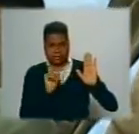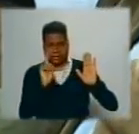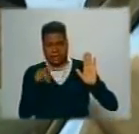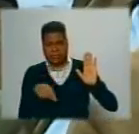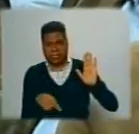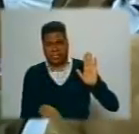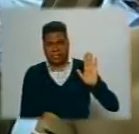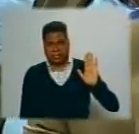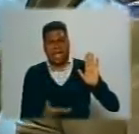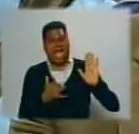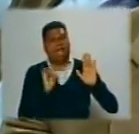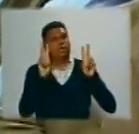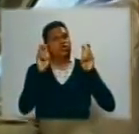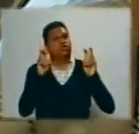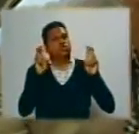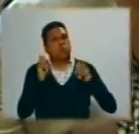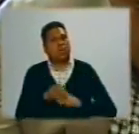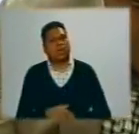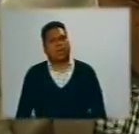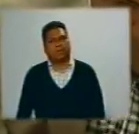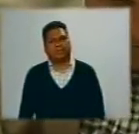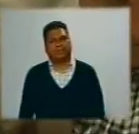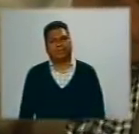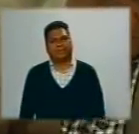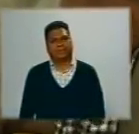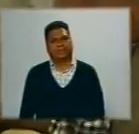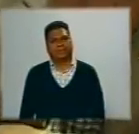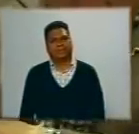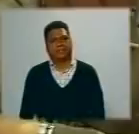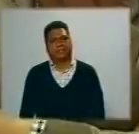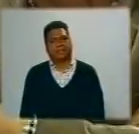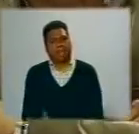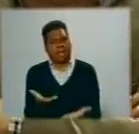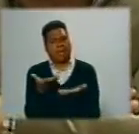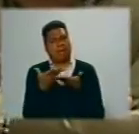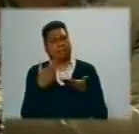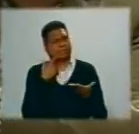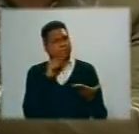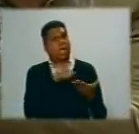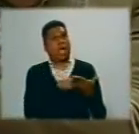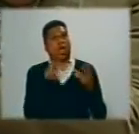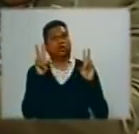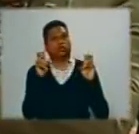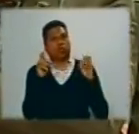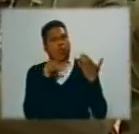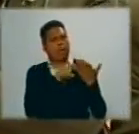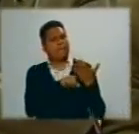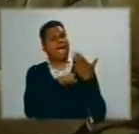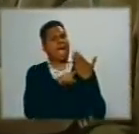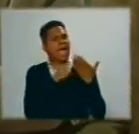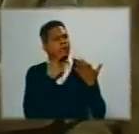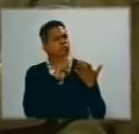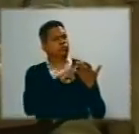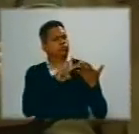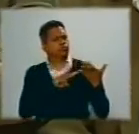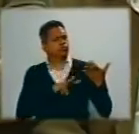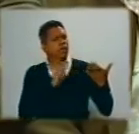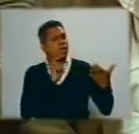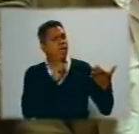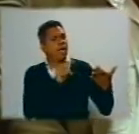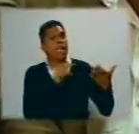cosa innovadora que recibimos, que estamos en un mercado que no es aislado, es un mercado